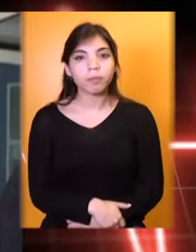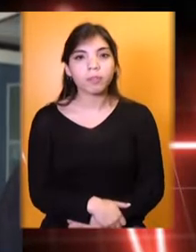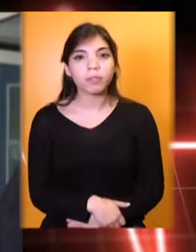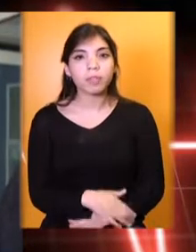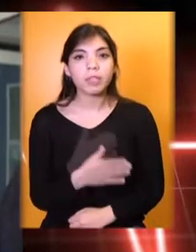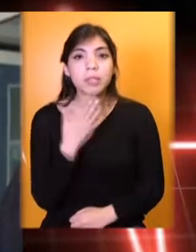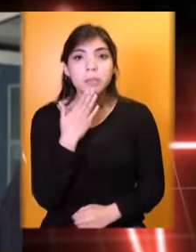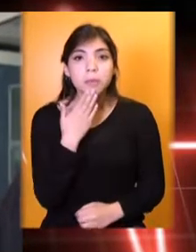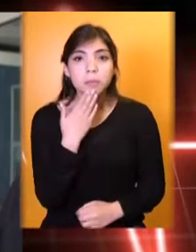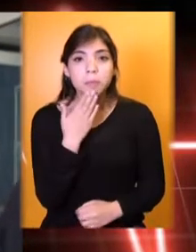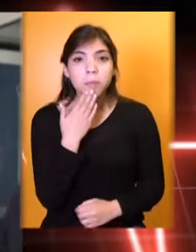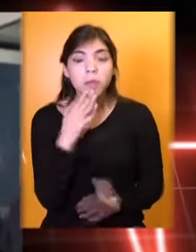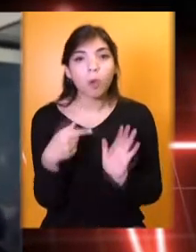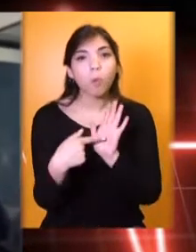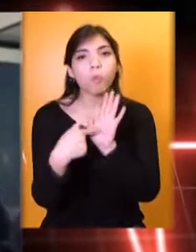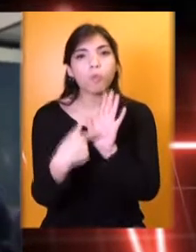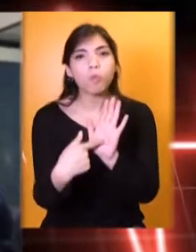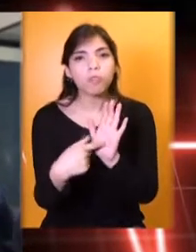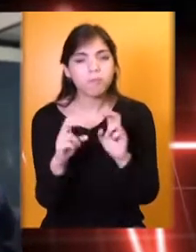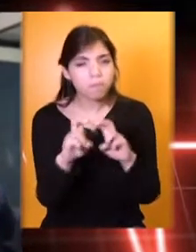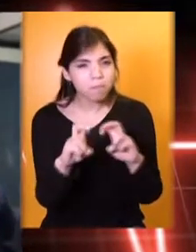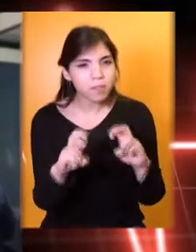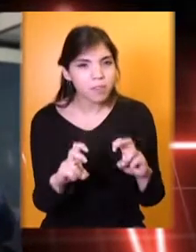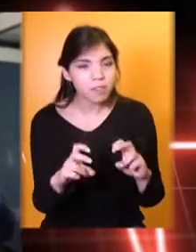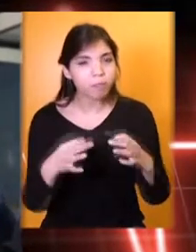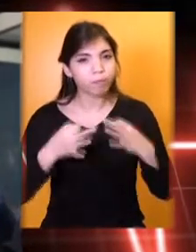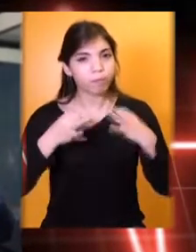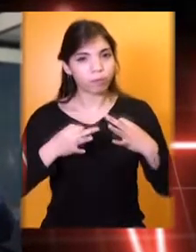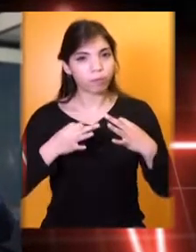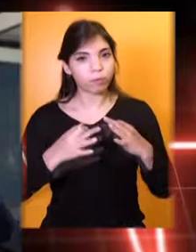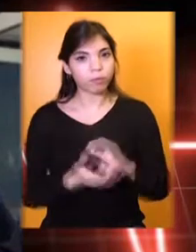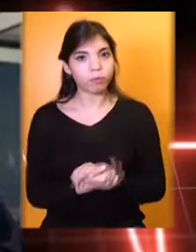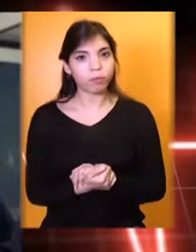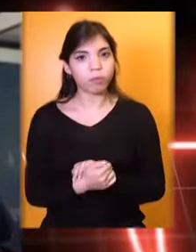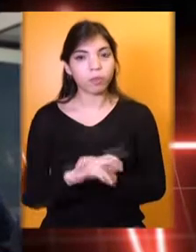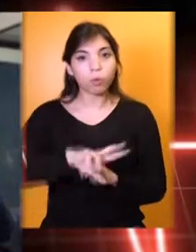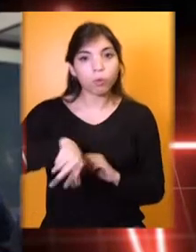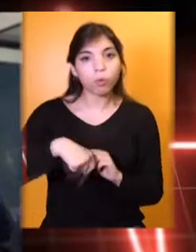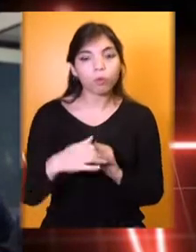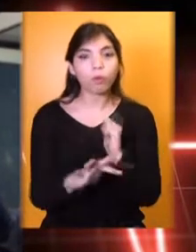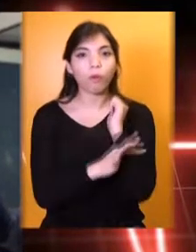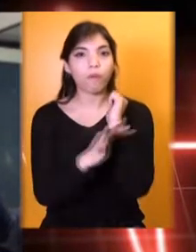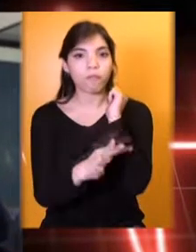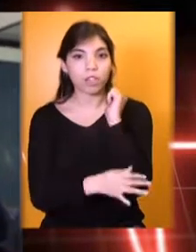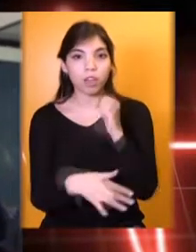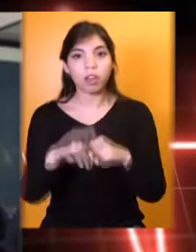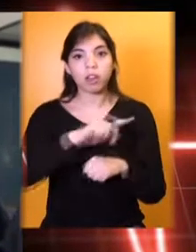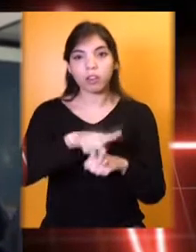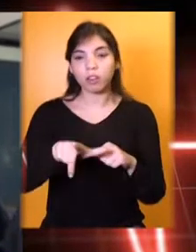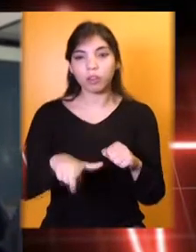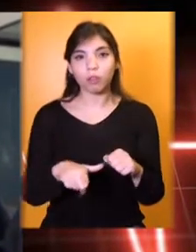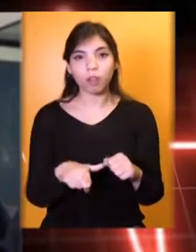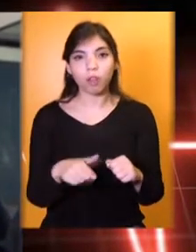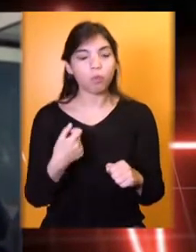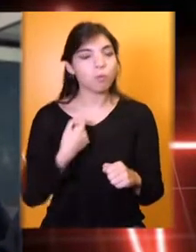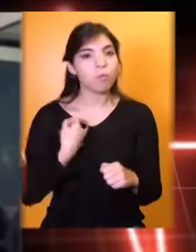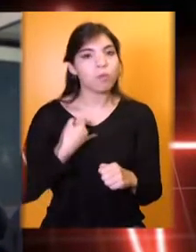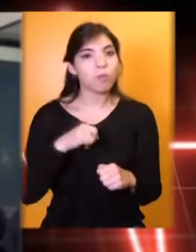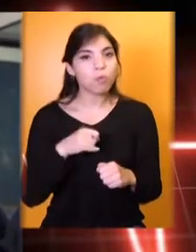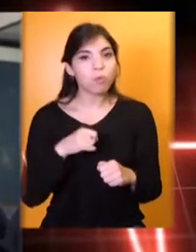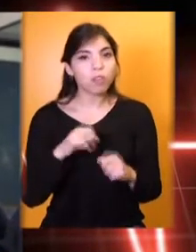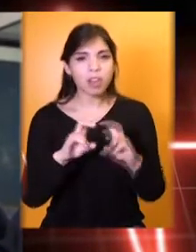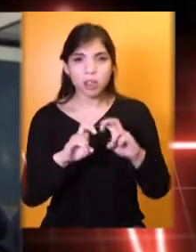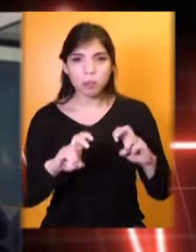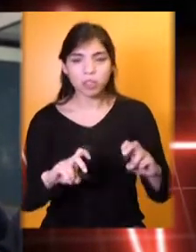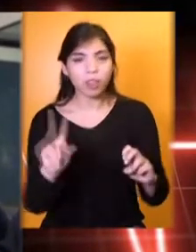que nosotros aquí en el Ministerio Público y principalmente como fiscal regional no tolero que las investigaciones no se realicen con los